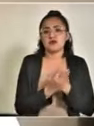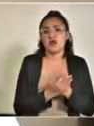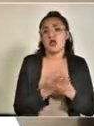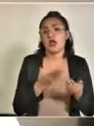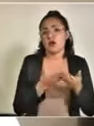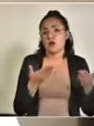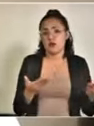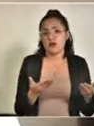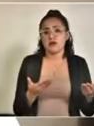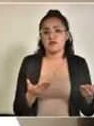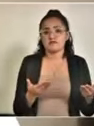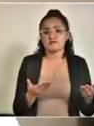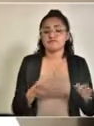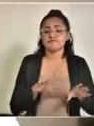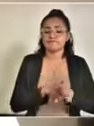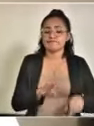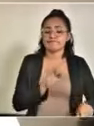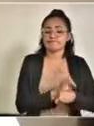momento,